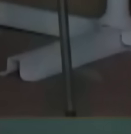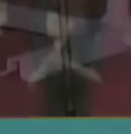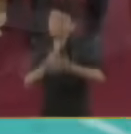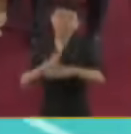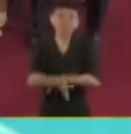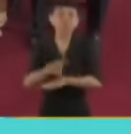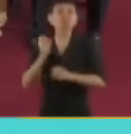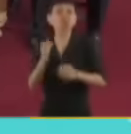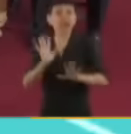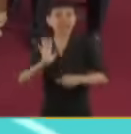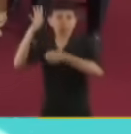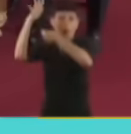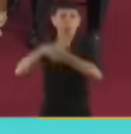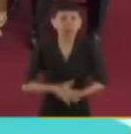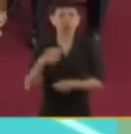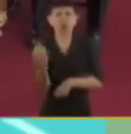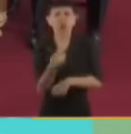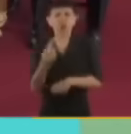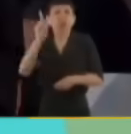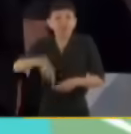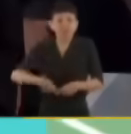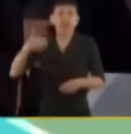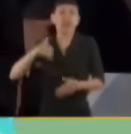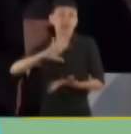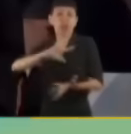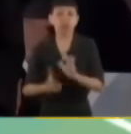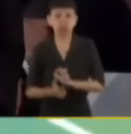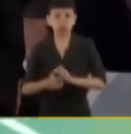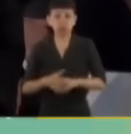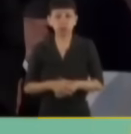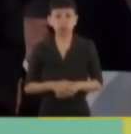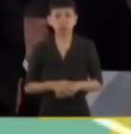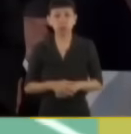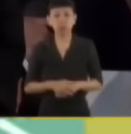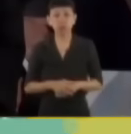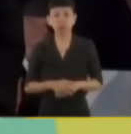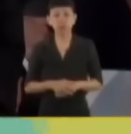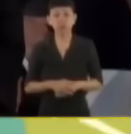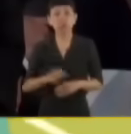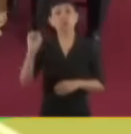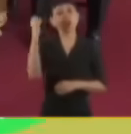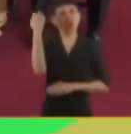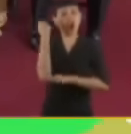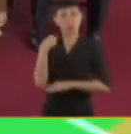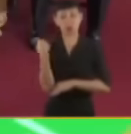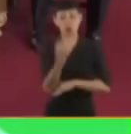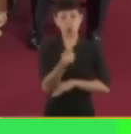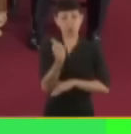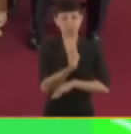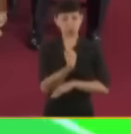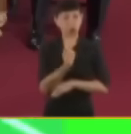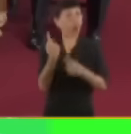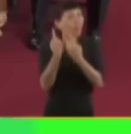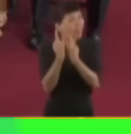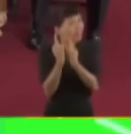tratar el DNU. Si el DNU no tiene rechazo de ninguna de las dos cámaras, de hecho queda con vigor de ley. Si es rechazado